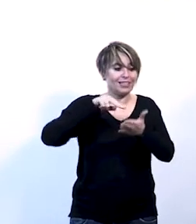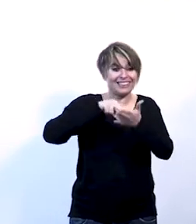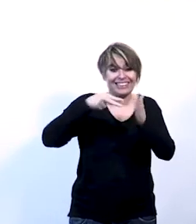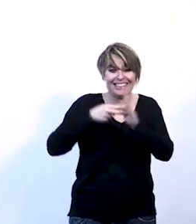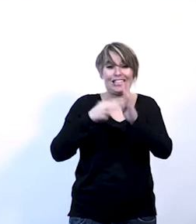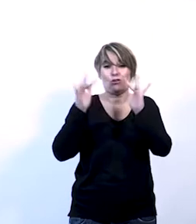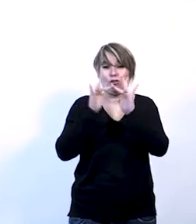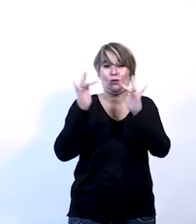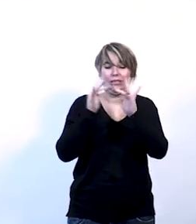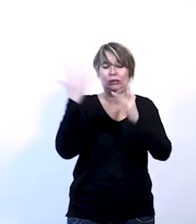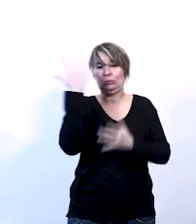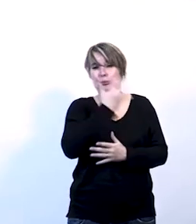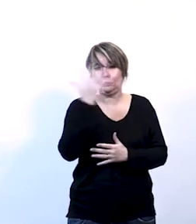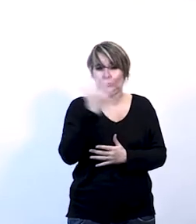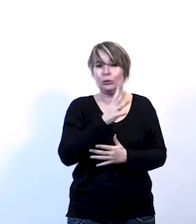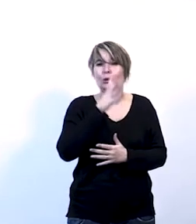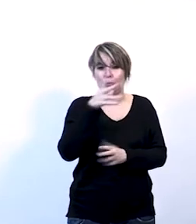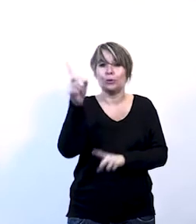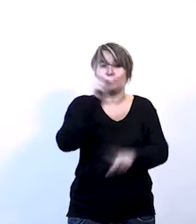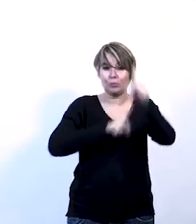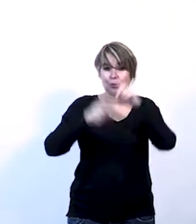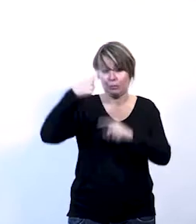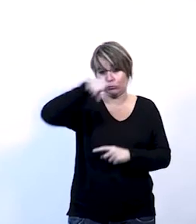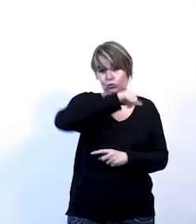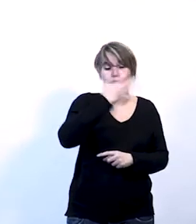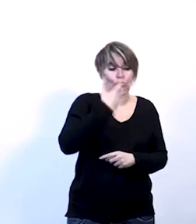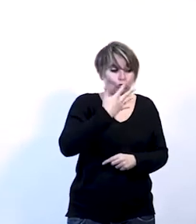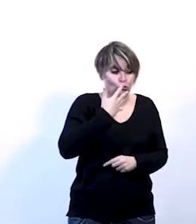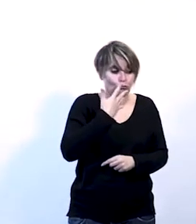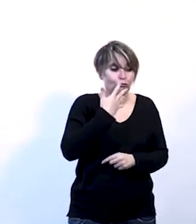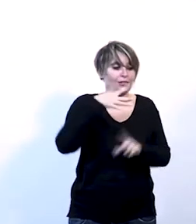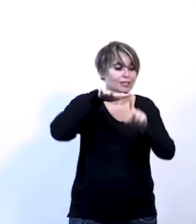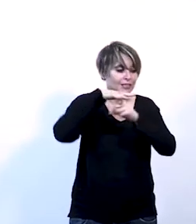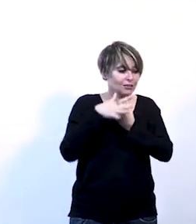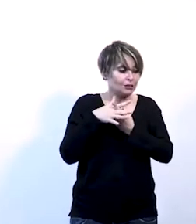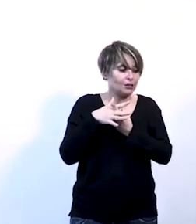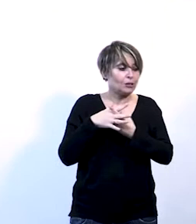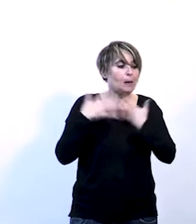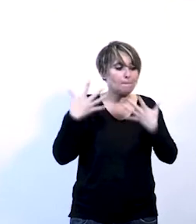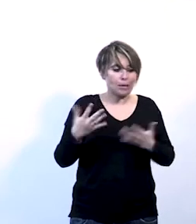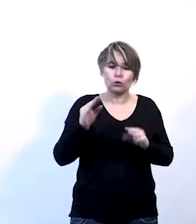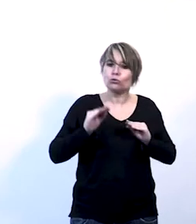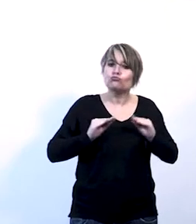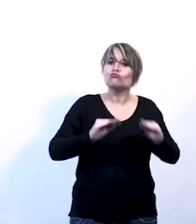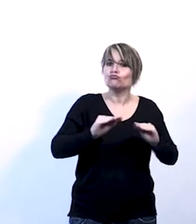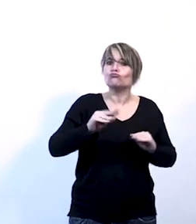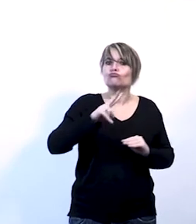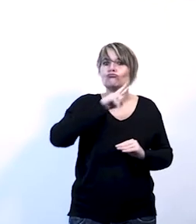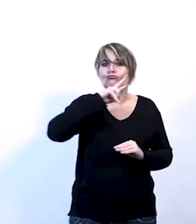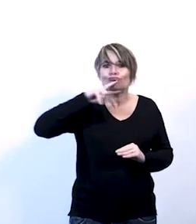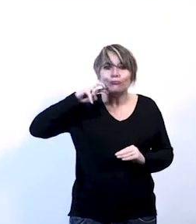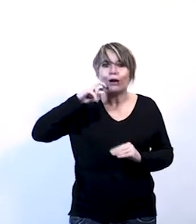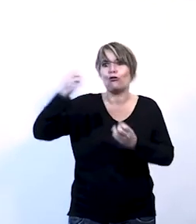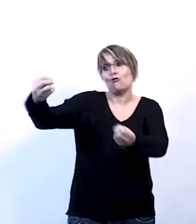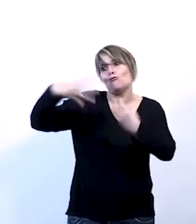lo mejor posible por las dificultades que todo el mundo puede imaginar, pero es que tiene un valor enorme que nos estás